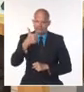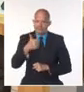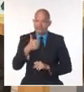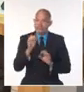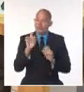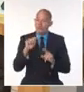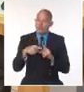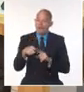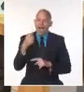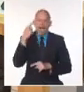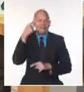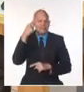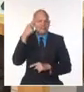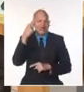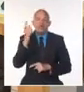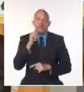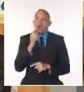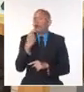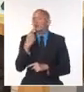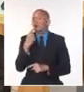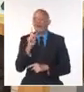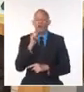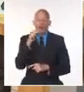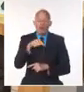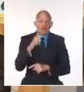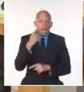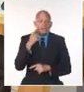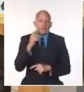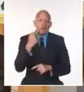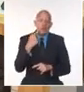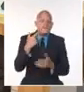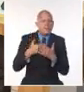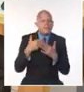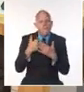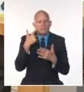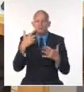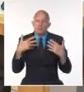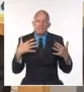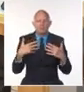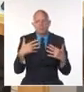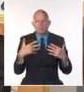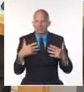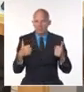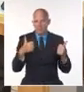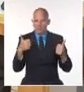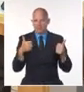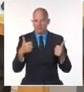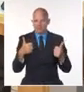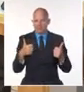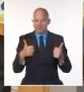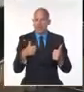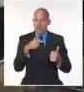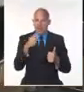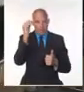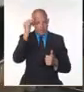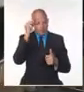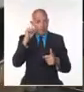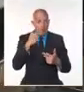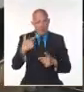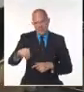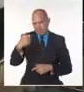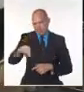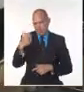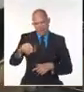lugar. El proceso todo ha sido sobre la marcha del trabajo. Ya, o sea, ¿qué han aprendido? Haciendo. Haciendo. A medida